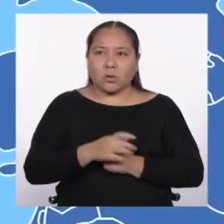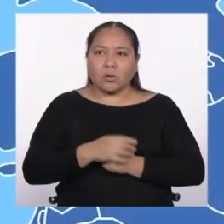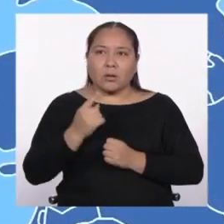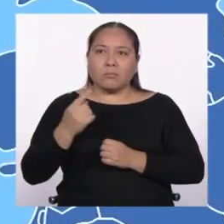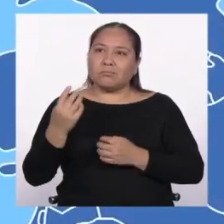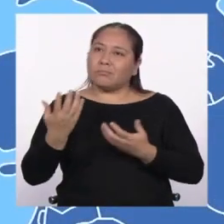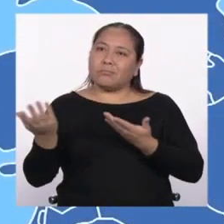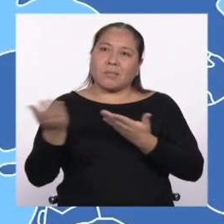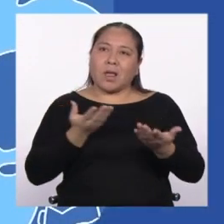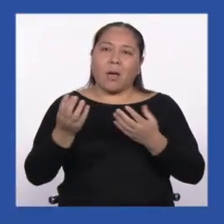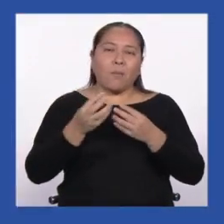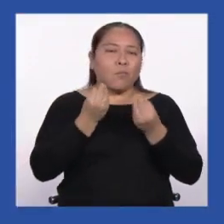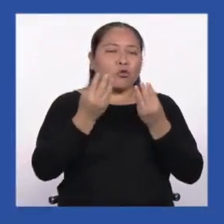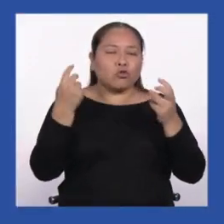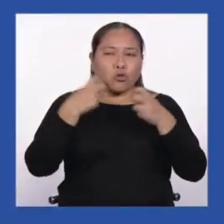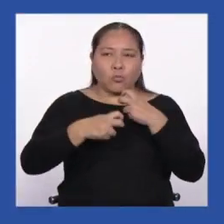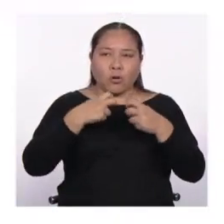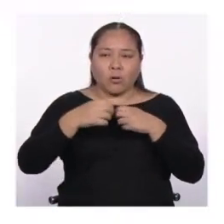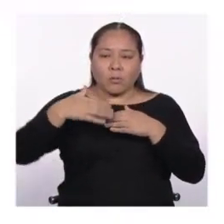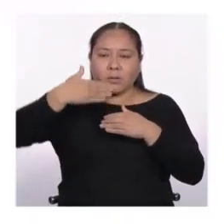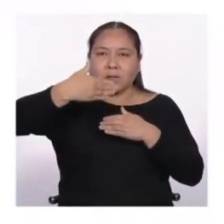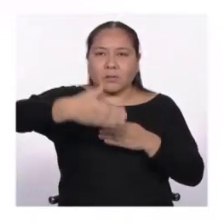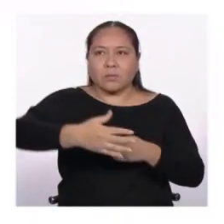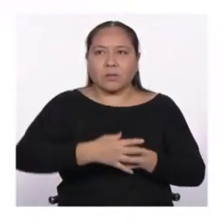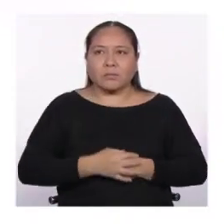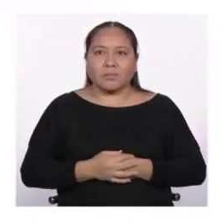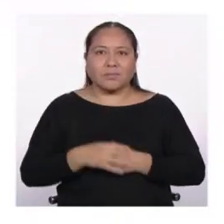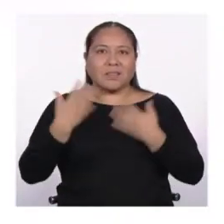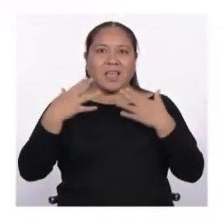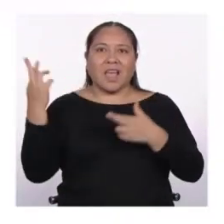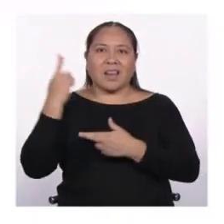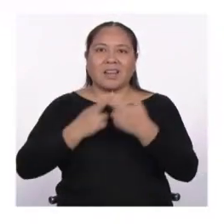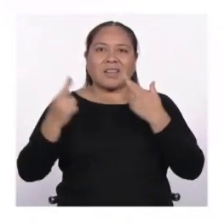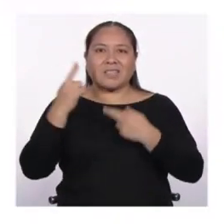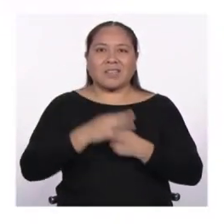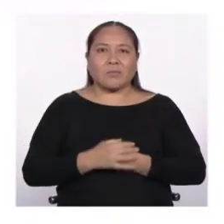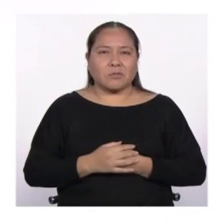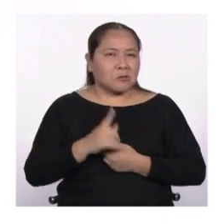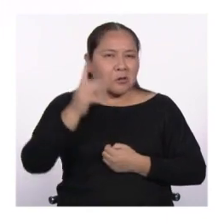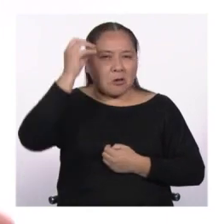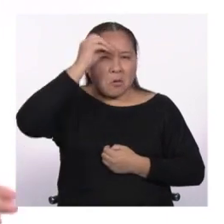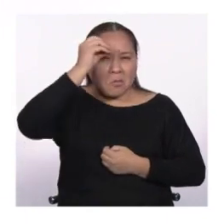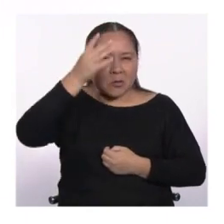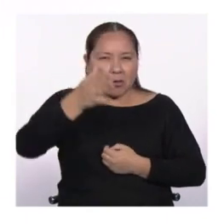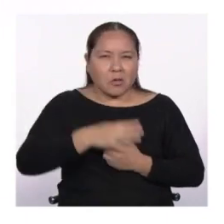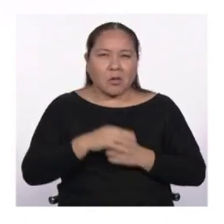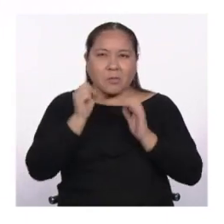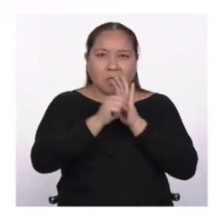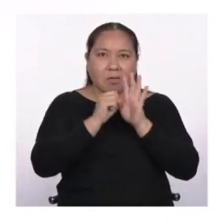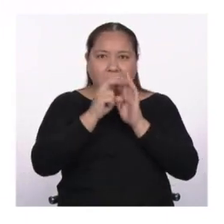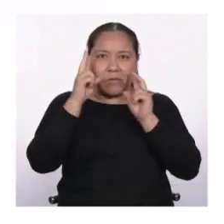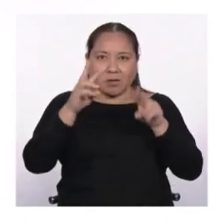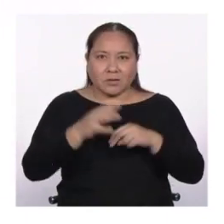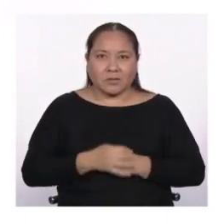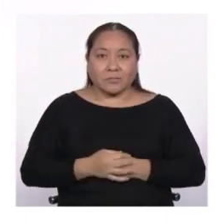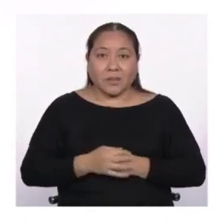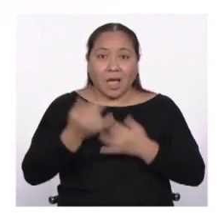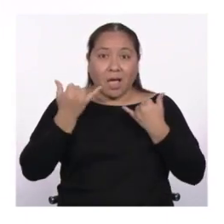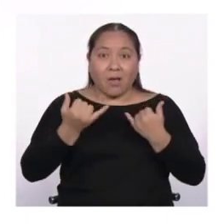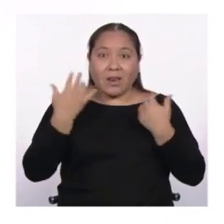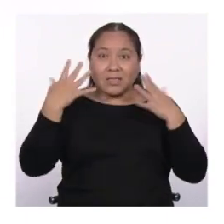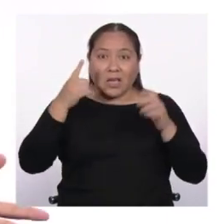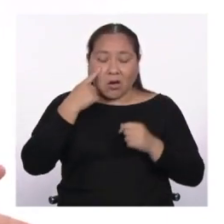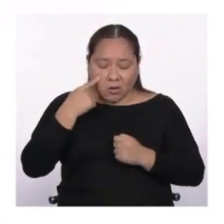trajo problemas a Europa en los años posteriores. Ya estamos de vuelta. ¿Qué opinan del video que acabamos de ver? Ahora ya